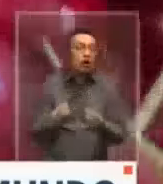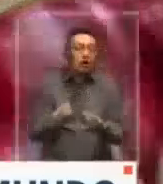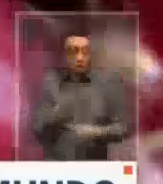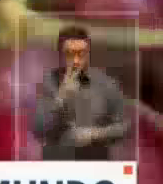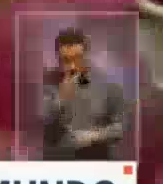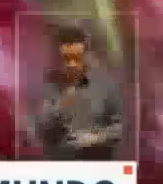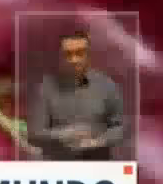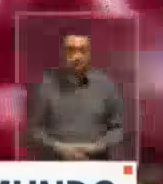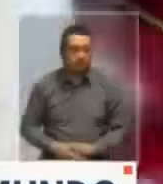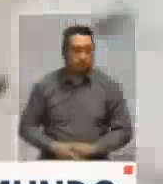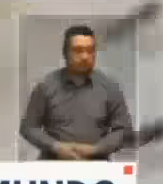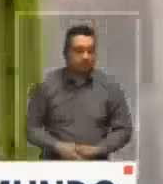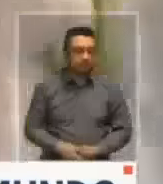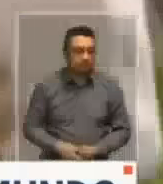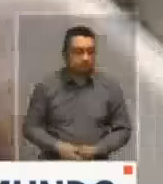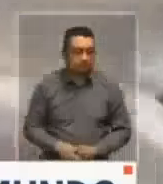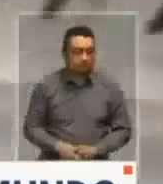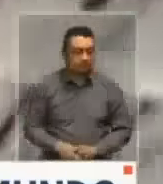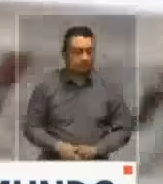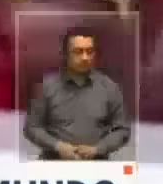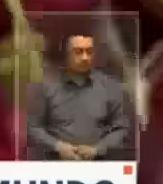naranja.